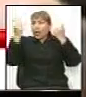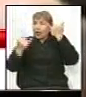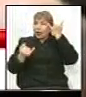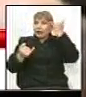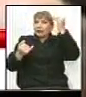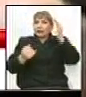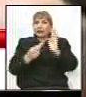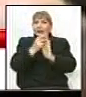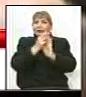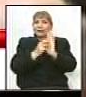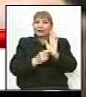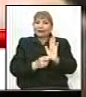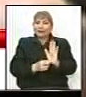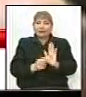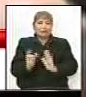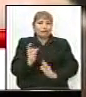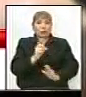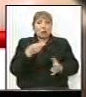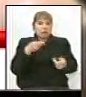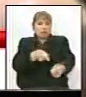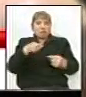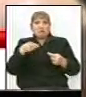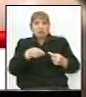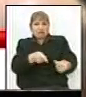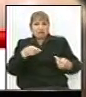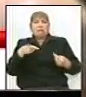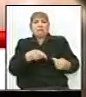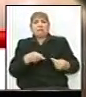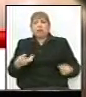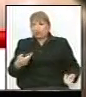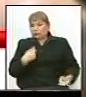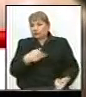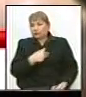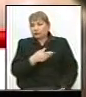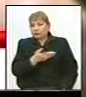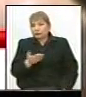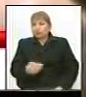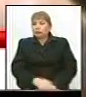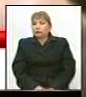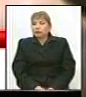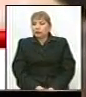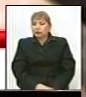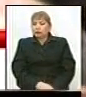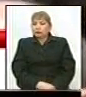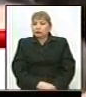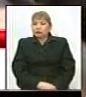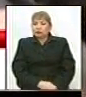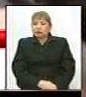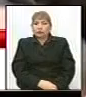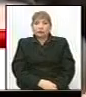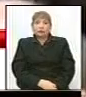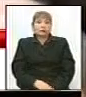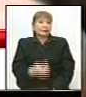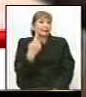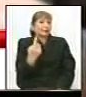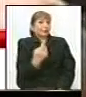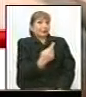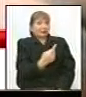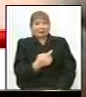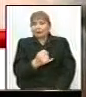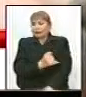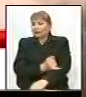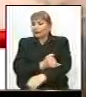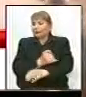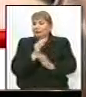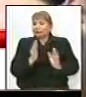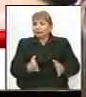propuestas, no al atacamiento, a atacarnos entre nosotros. Cada institución, presidenta, está en el